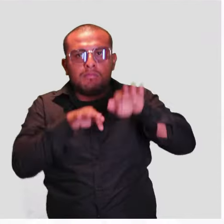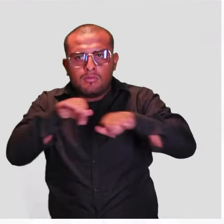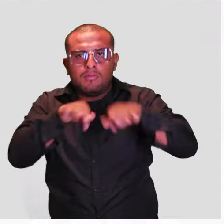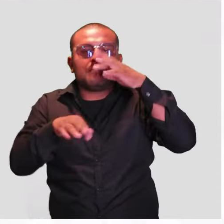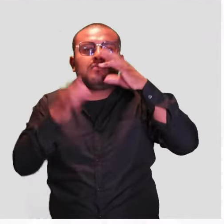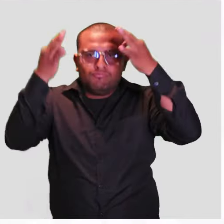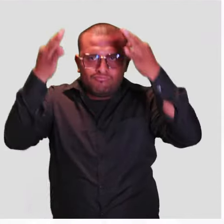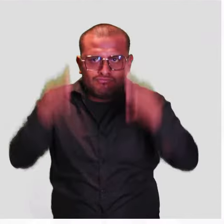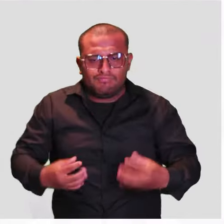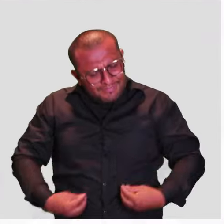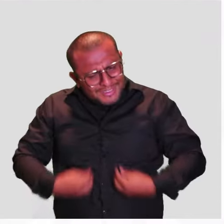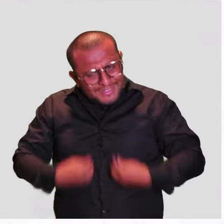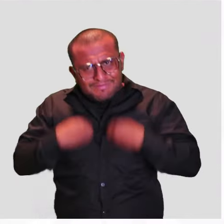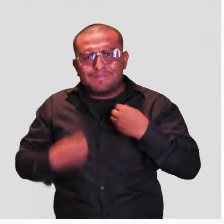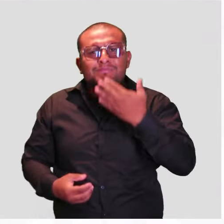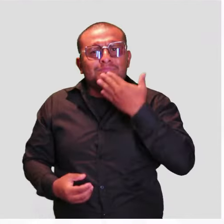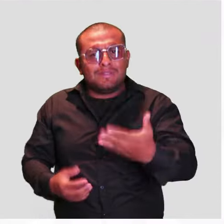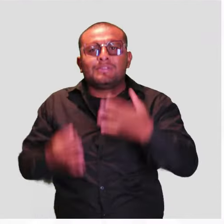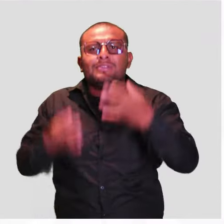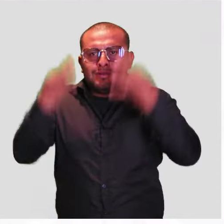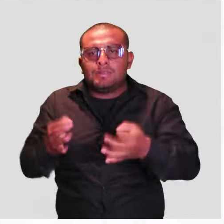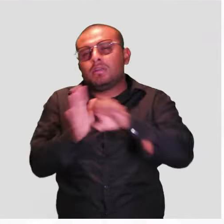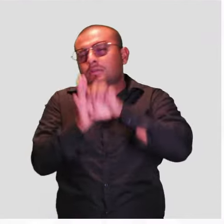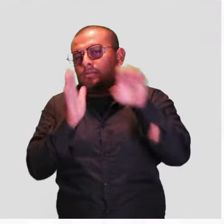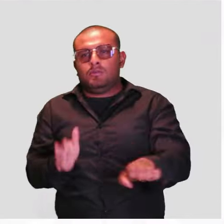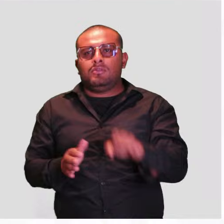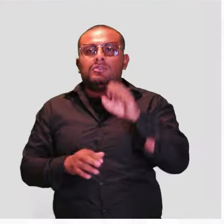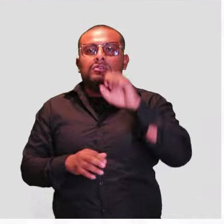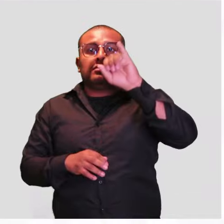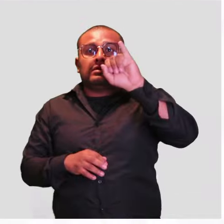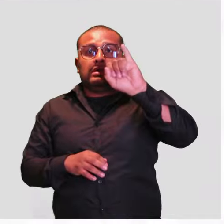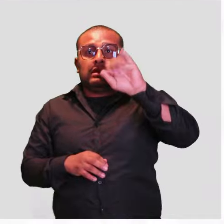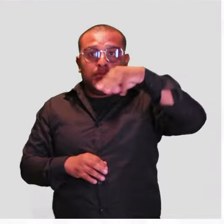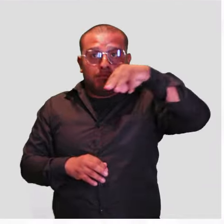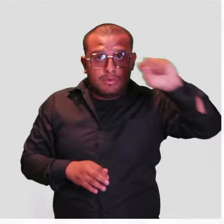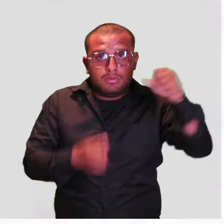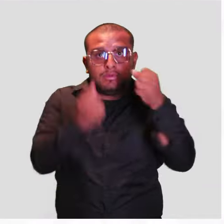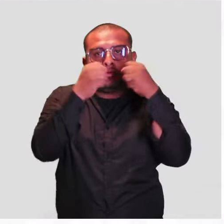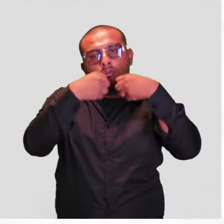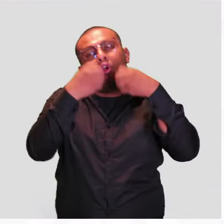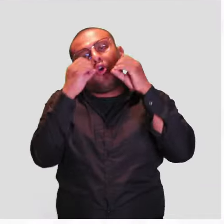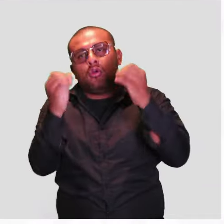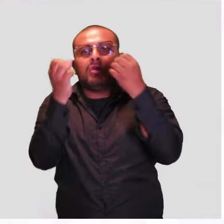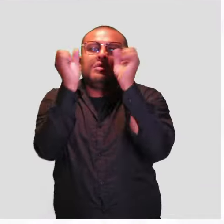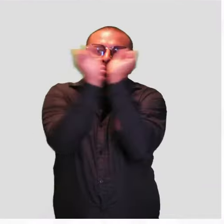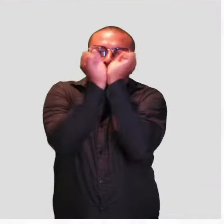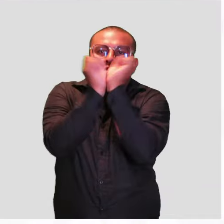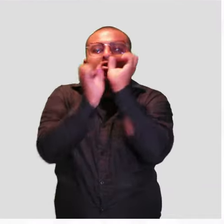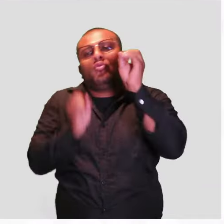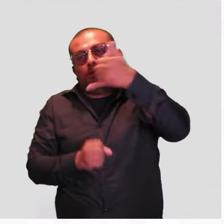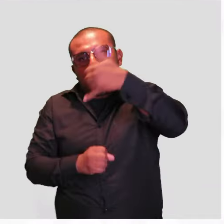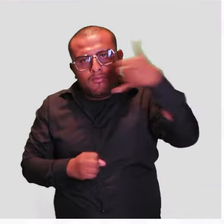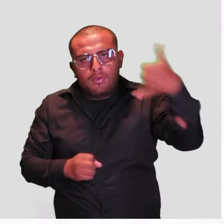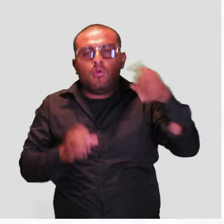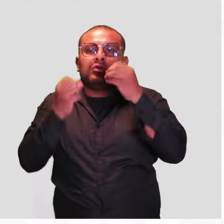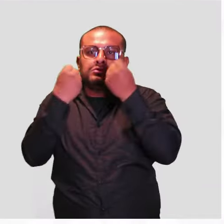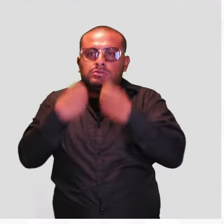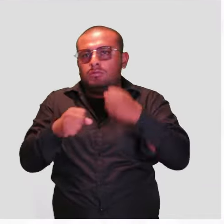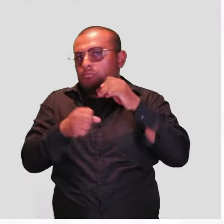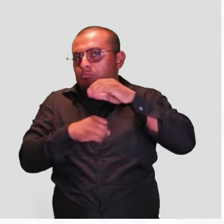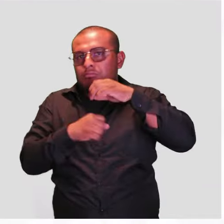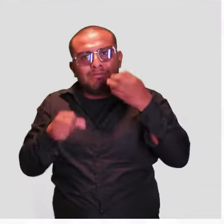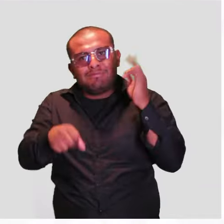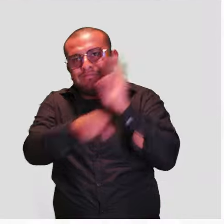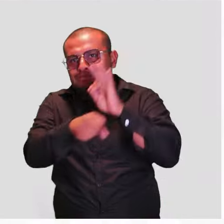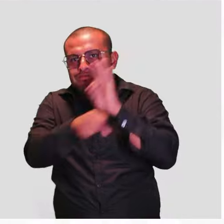nuestros policías, como lo son seguro social, servicio médico de cobertura amplia, mejores sueldos y acceso a la vivienda. Actualmente no lo tienen y